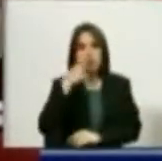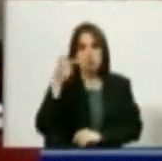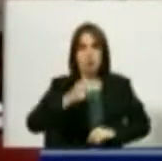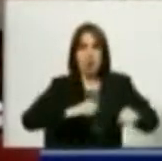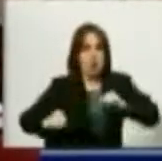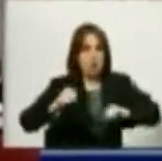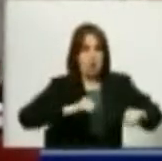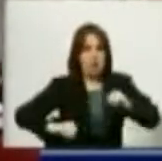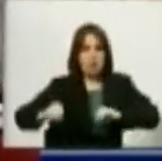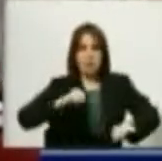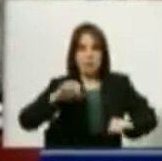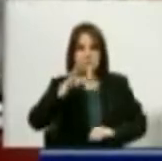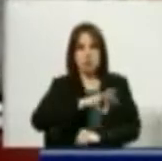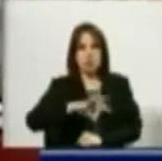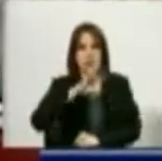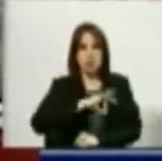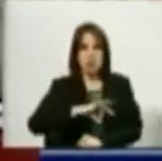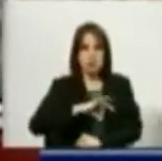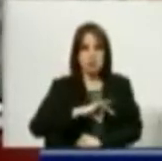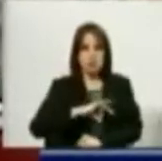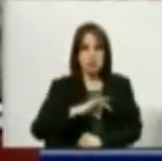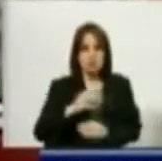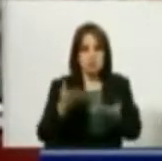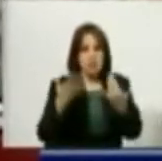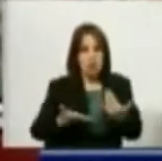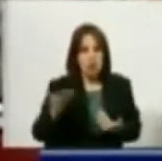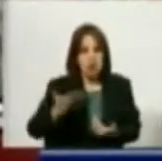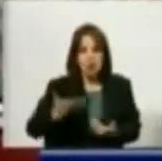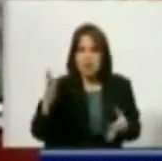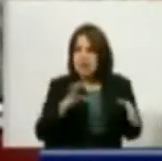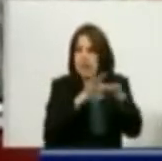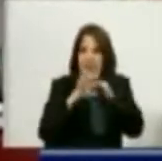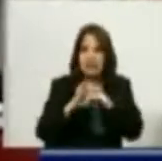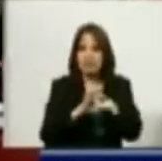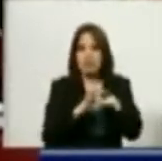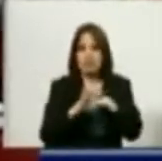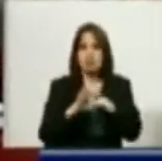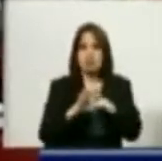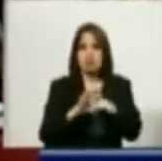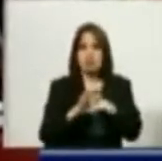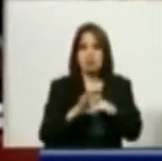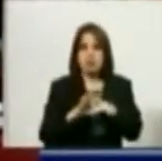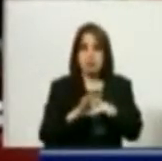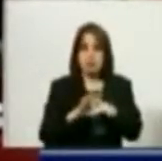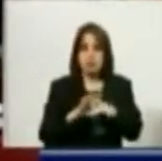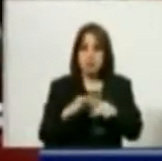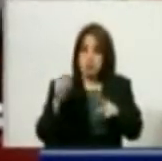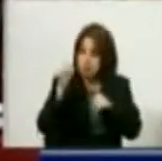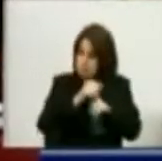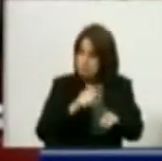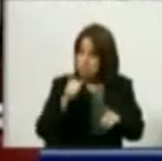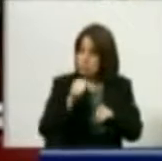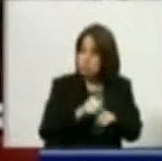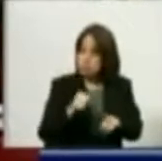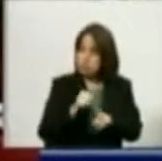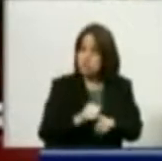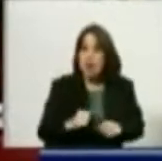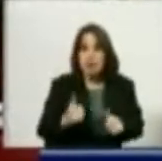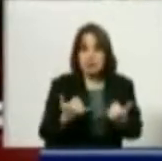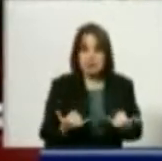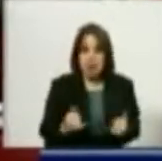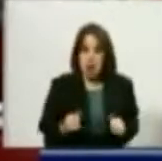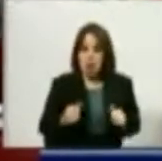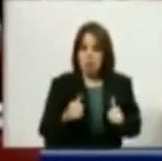sociales Esta es la gran unidad la gran unidad para la Gran Batalla que ya comenzó